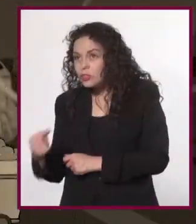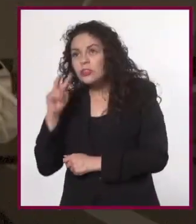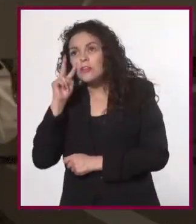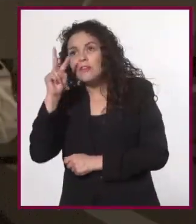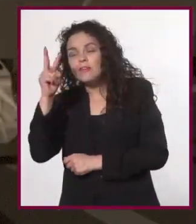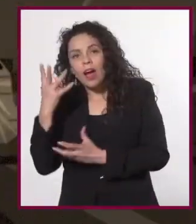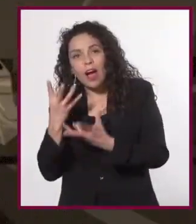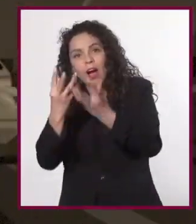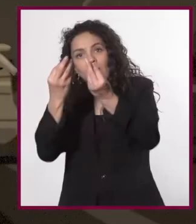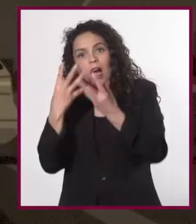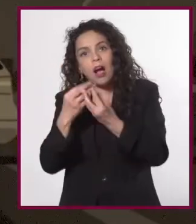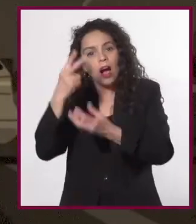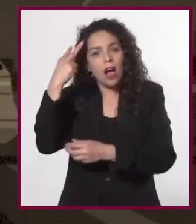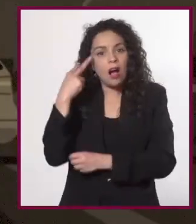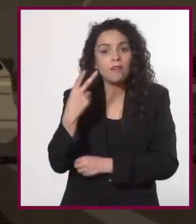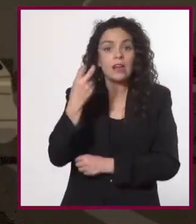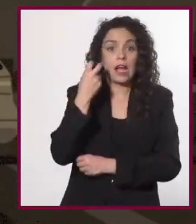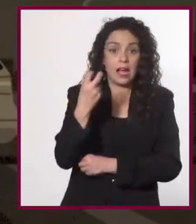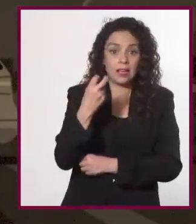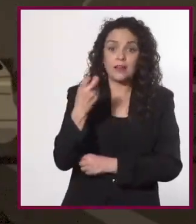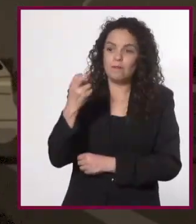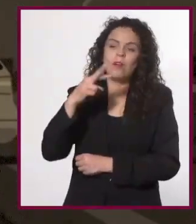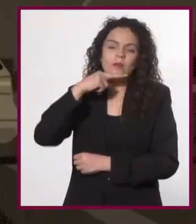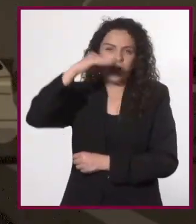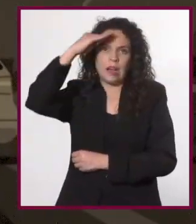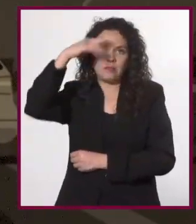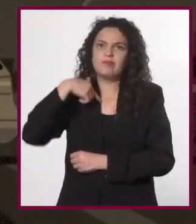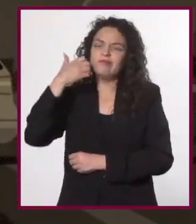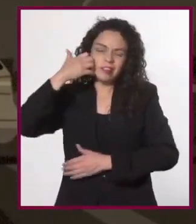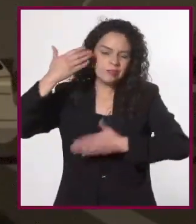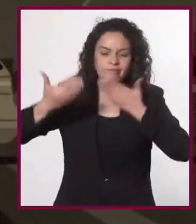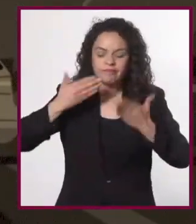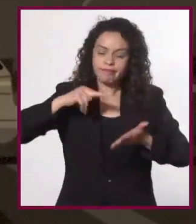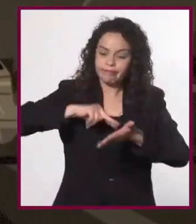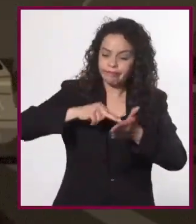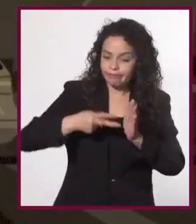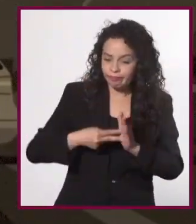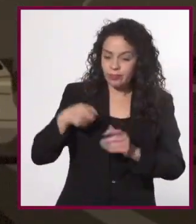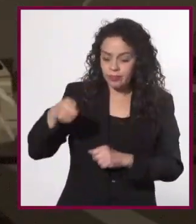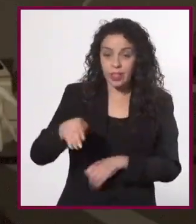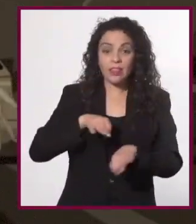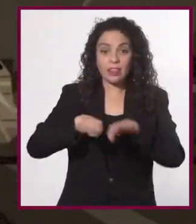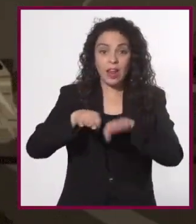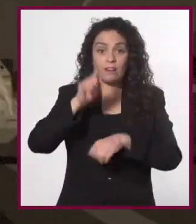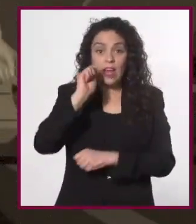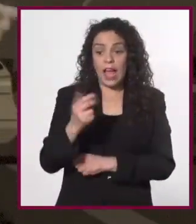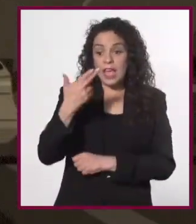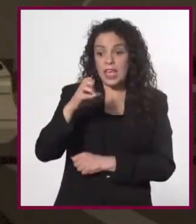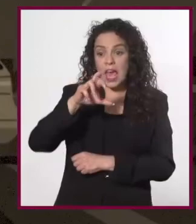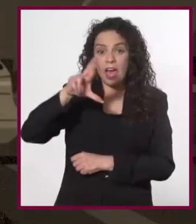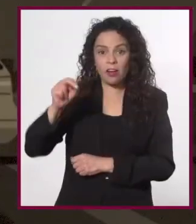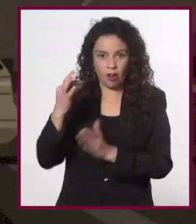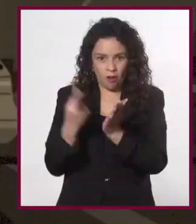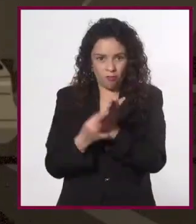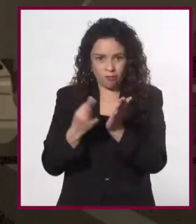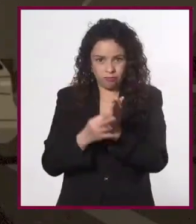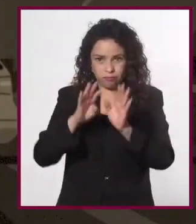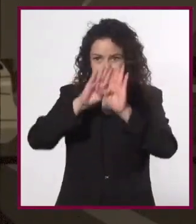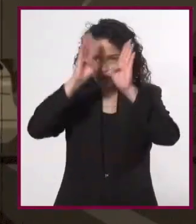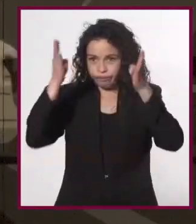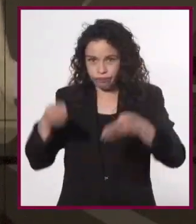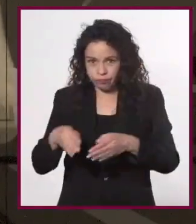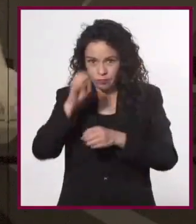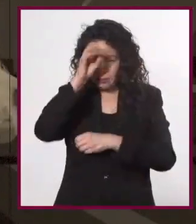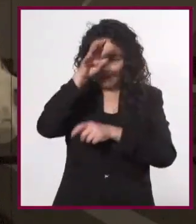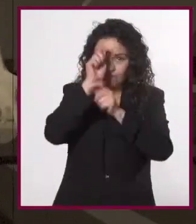algunos viajes. Decidió él mismo estudiar ingeniería y trabajó como explorador de minas de hierro para una compañía de ferrocarriles